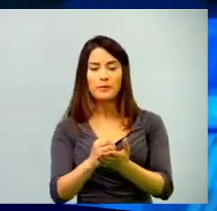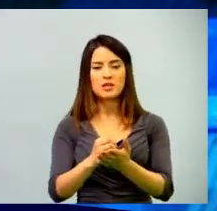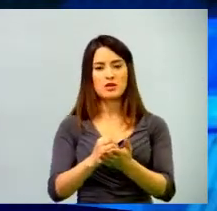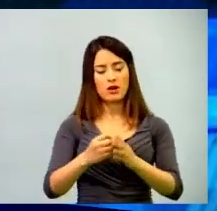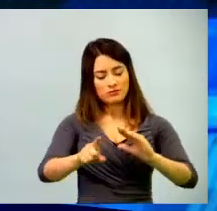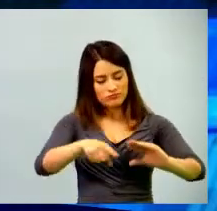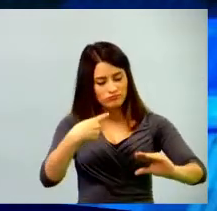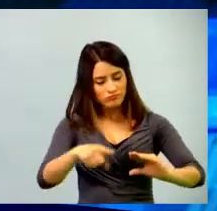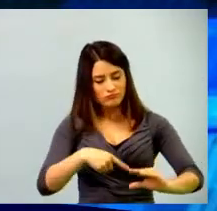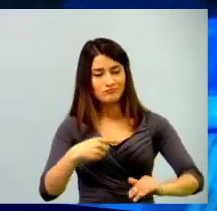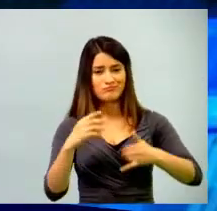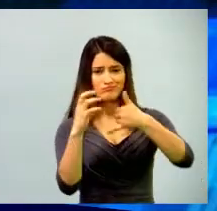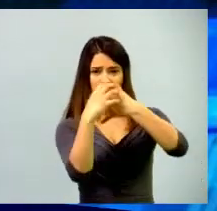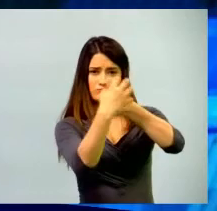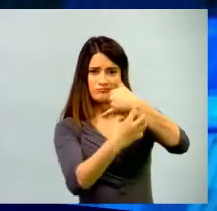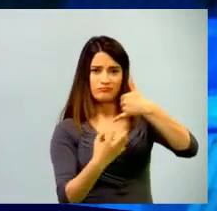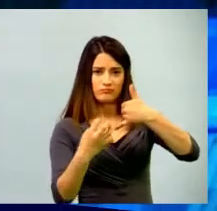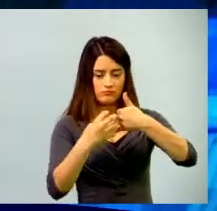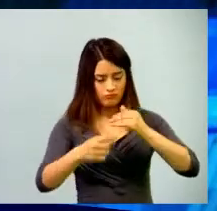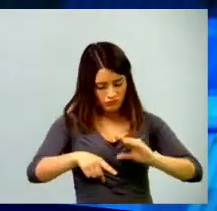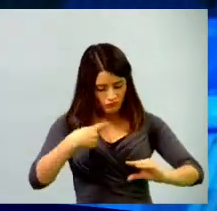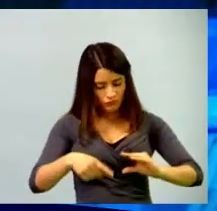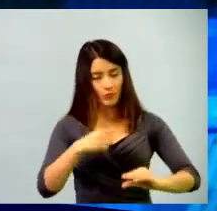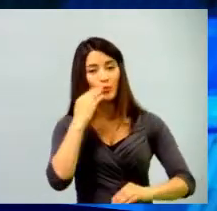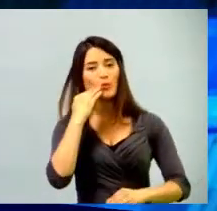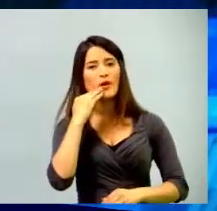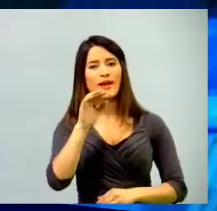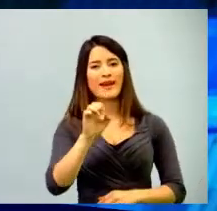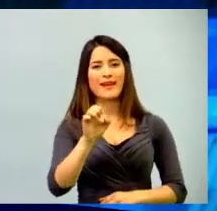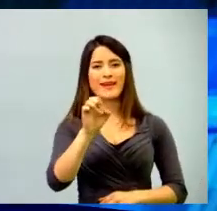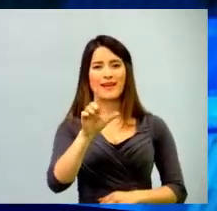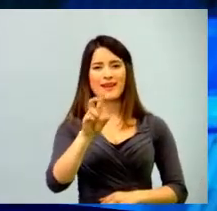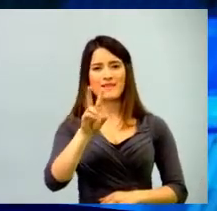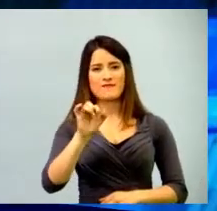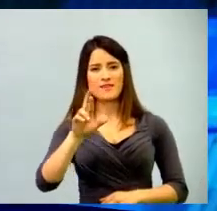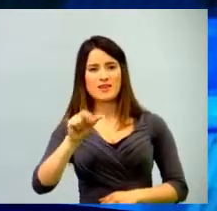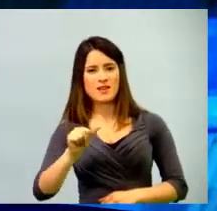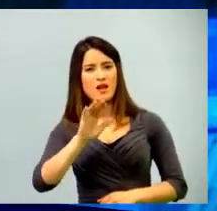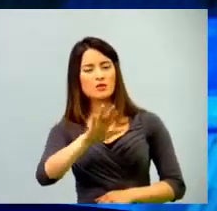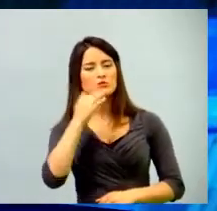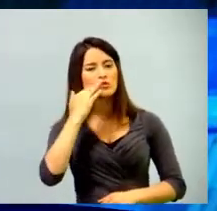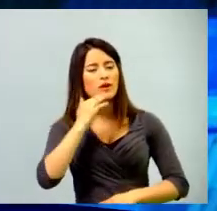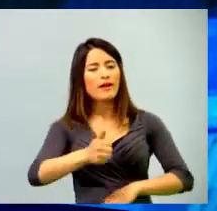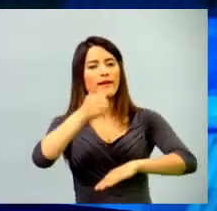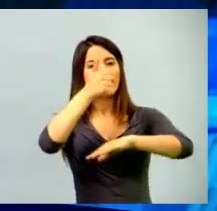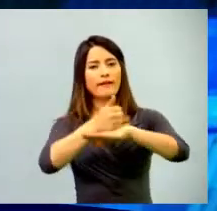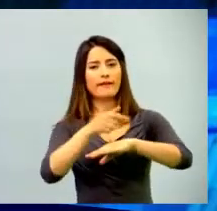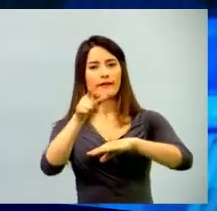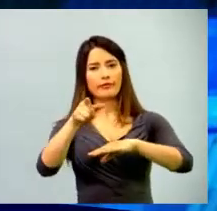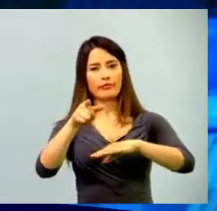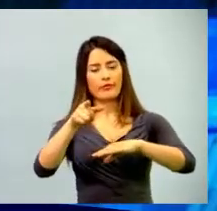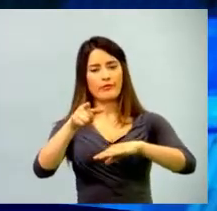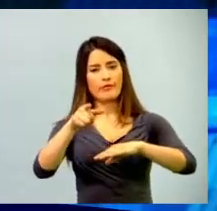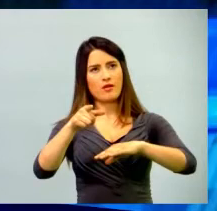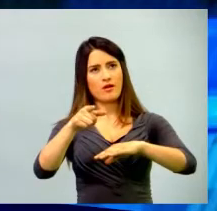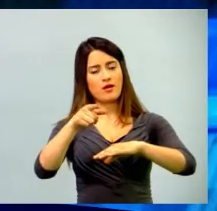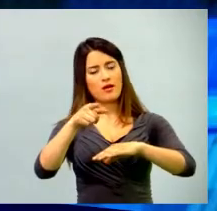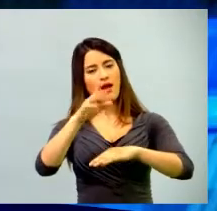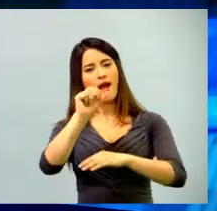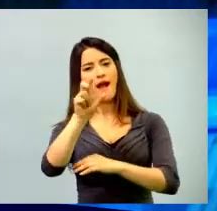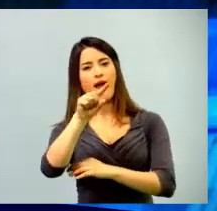nos llegaron de todo el país. Elvira Sarmiento, que es la rectora del Castillo de la Alboraya,